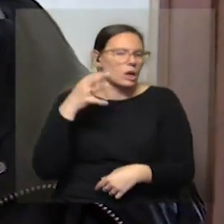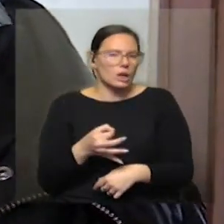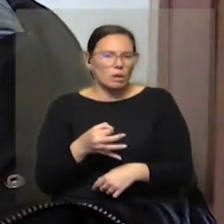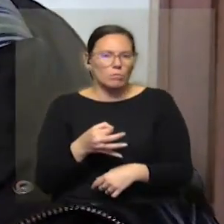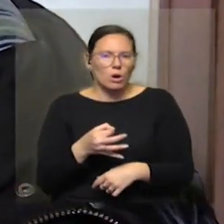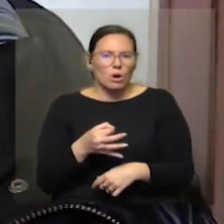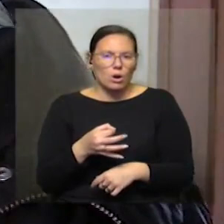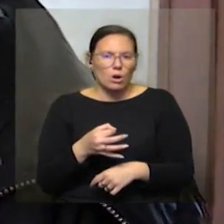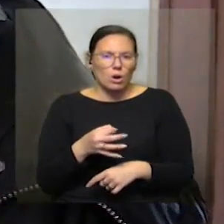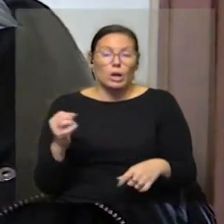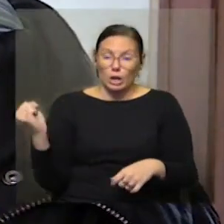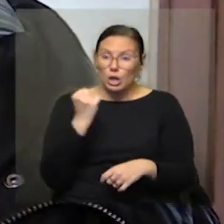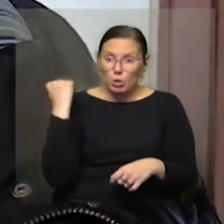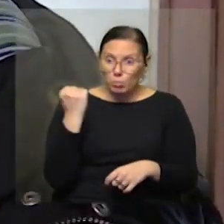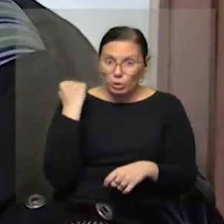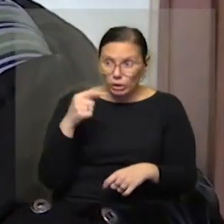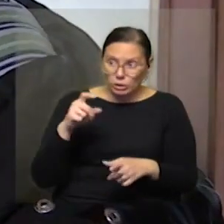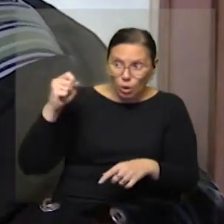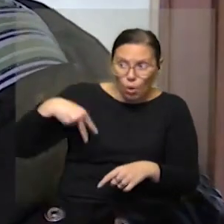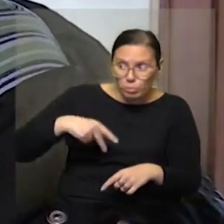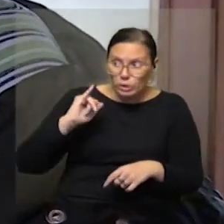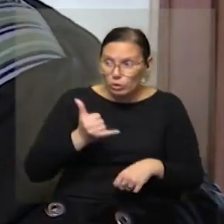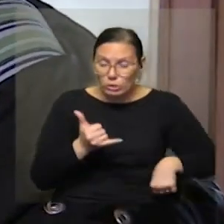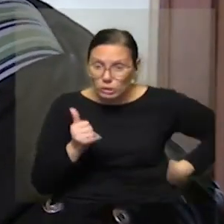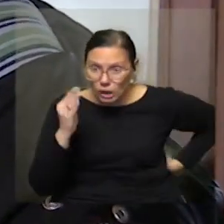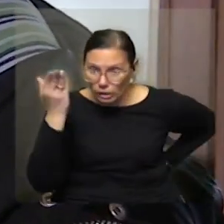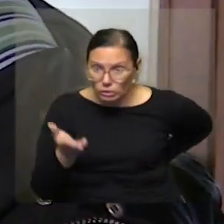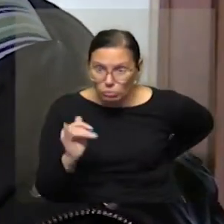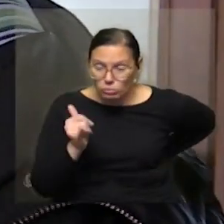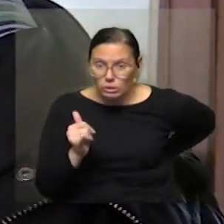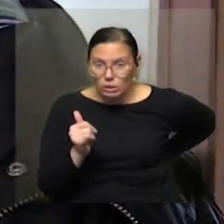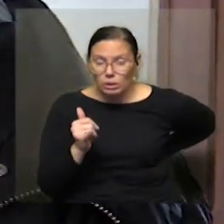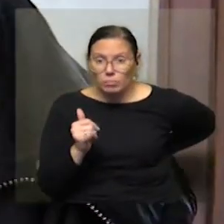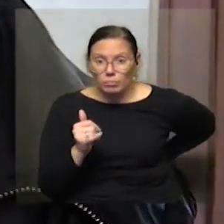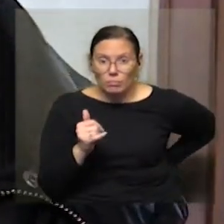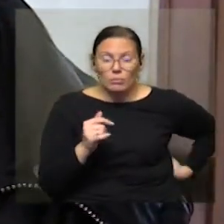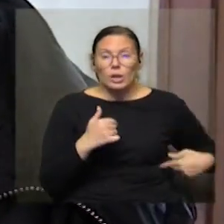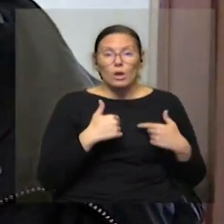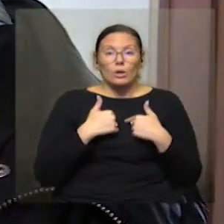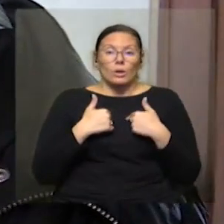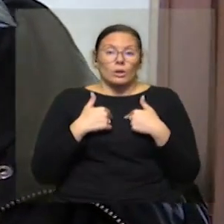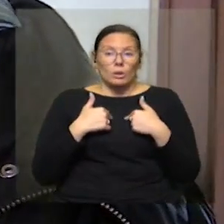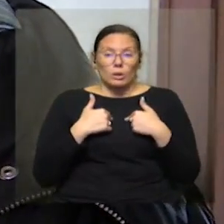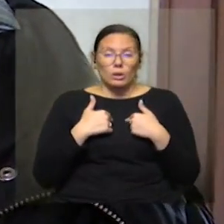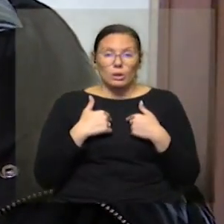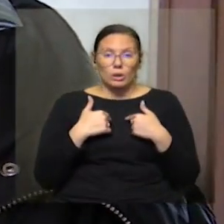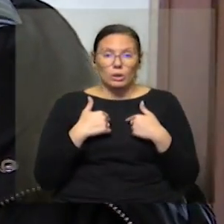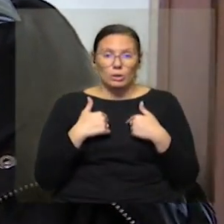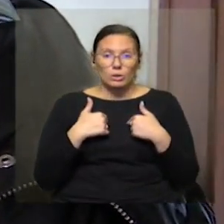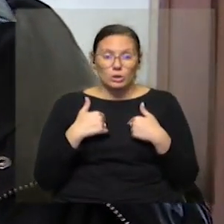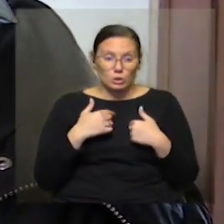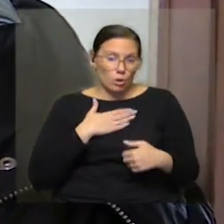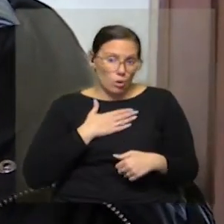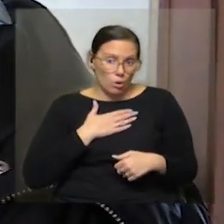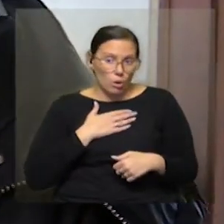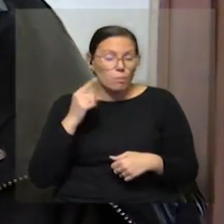no sea importante su visión y su postura. Que yo desde mi punto en